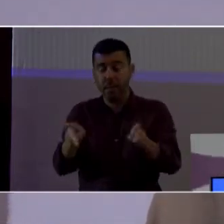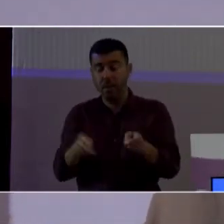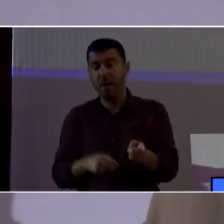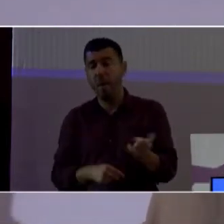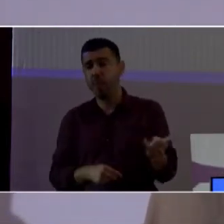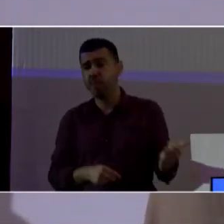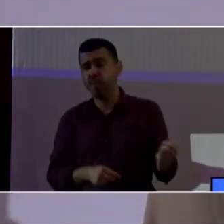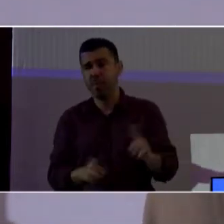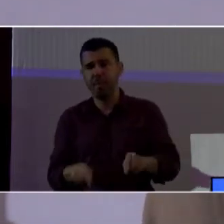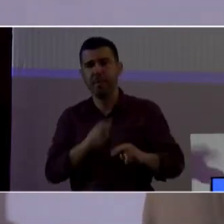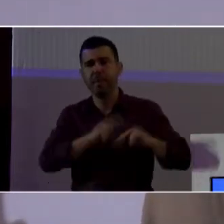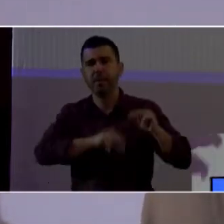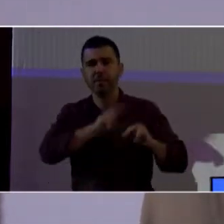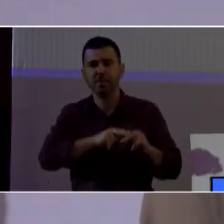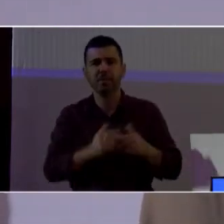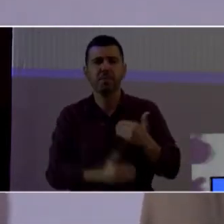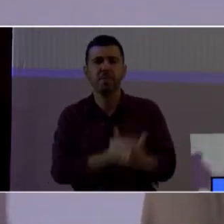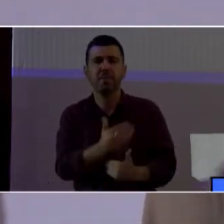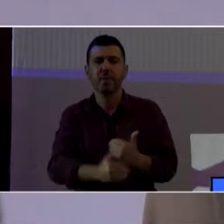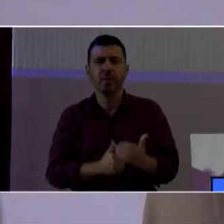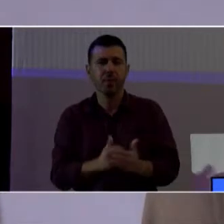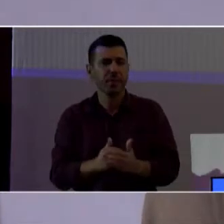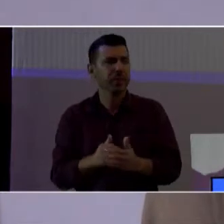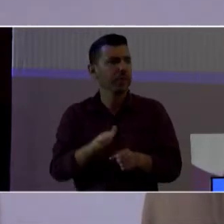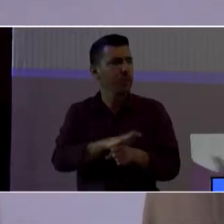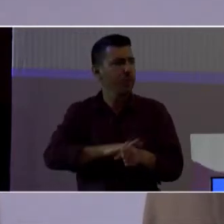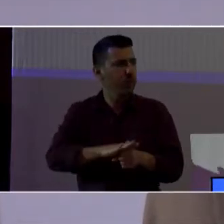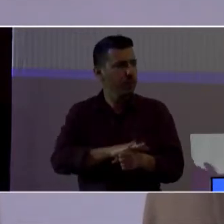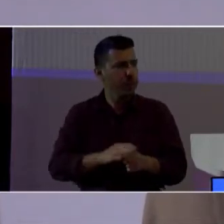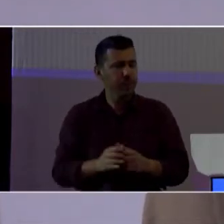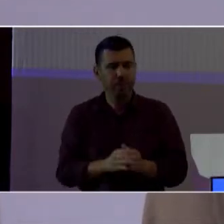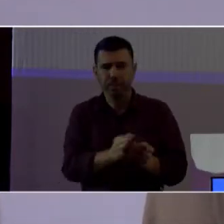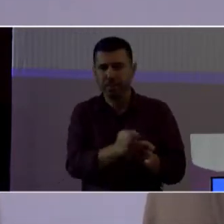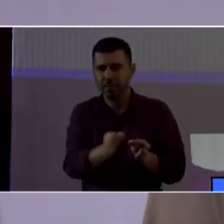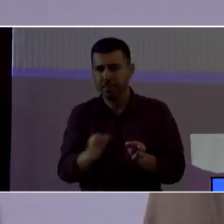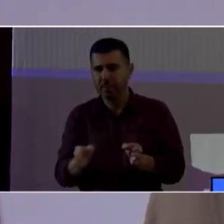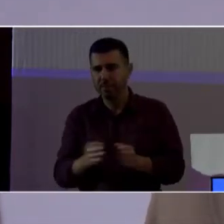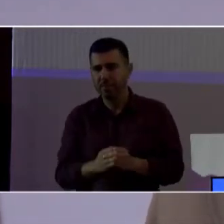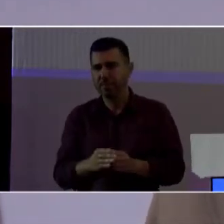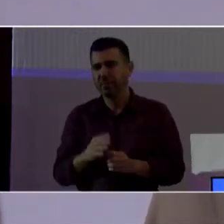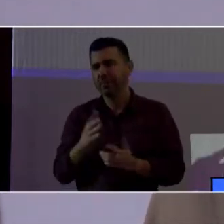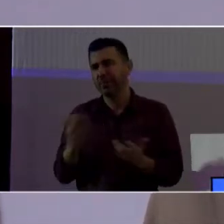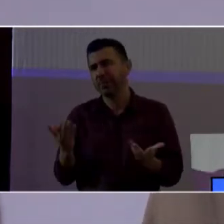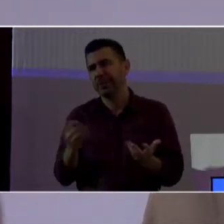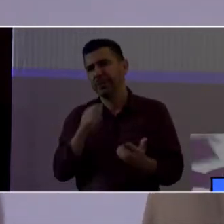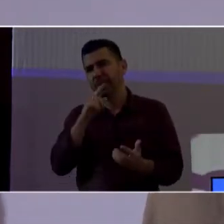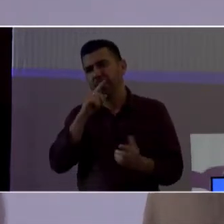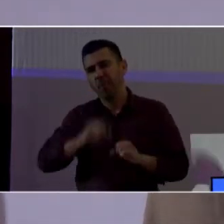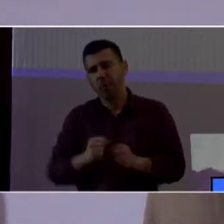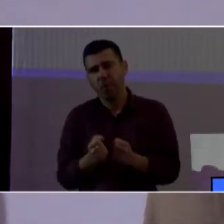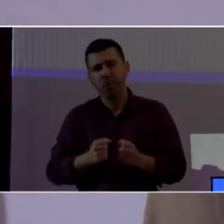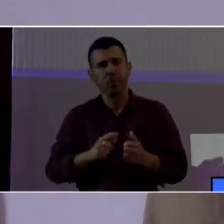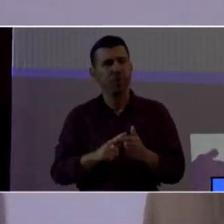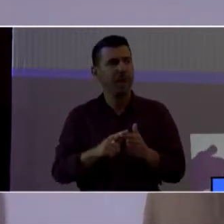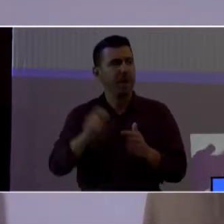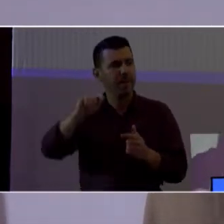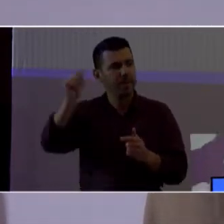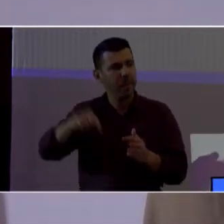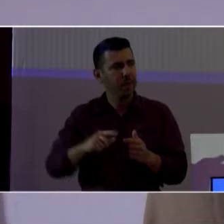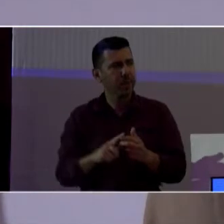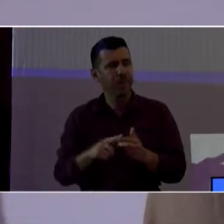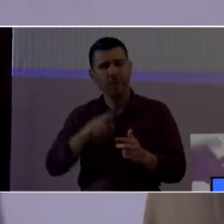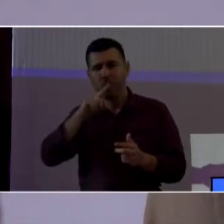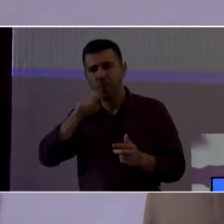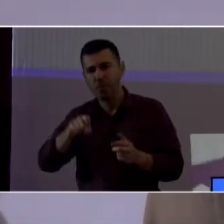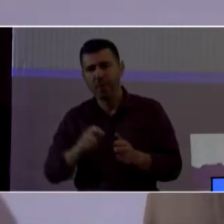urbanos, que están en ciudades. Bogotá tiene más de 730 personas. Bucaramanga tiene 74 excombatientes